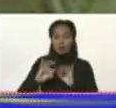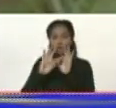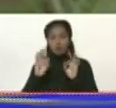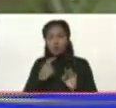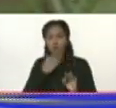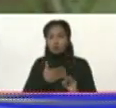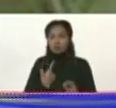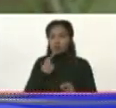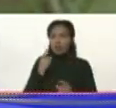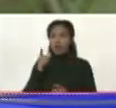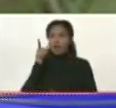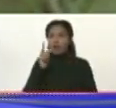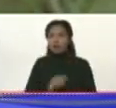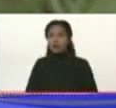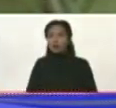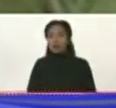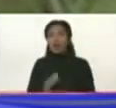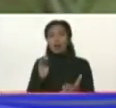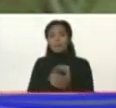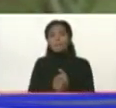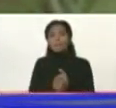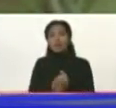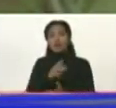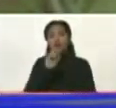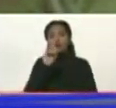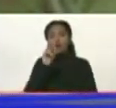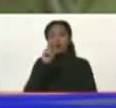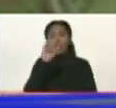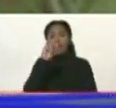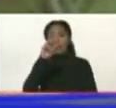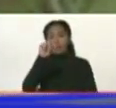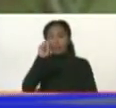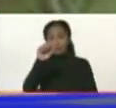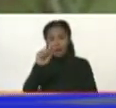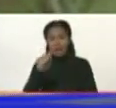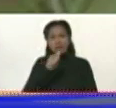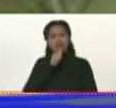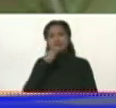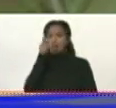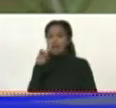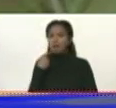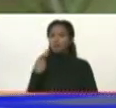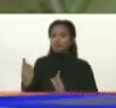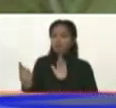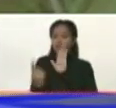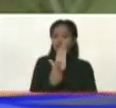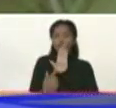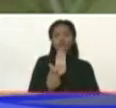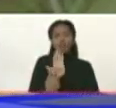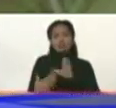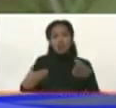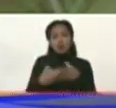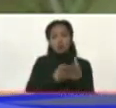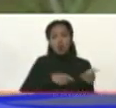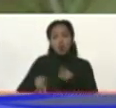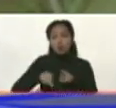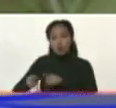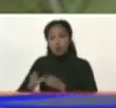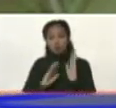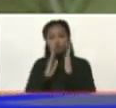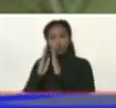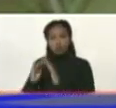yo quisiera que fuese la compatriota Roraima Gutiérrez, quien ha sido, estado al frente de del equipo coordinador,